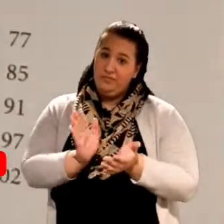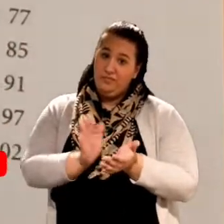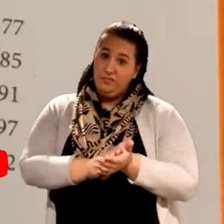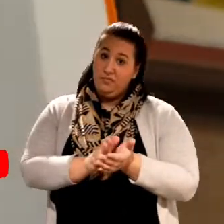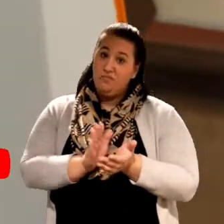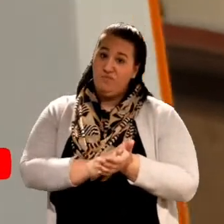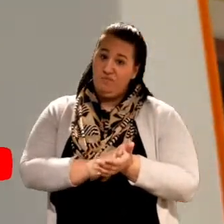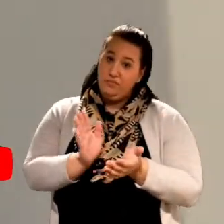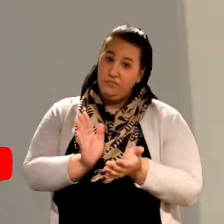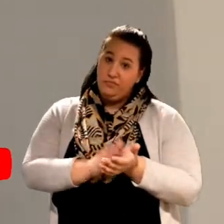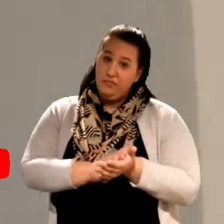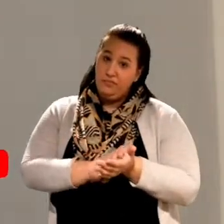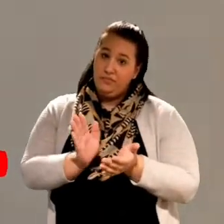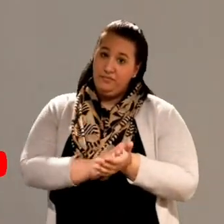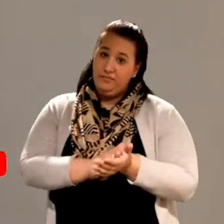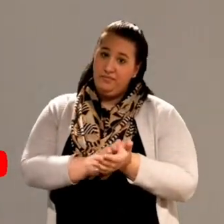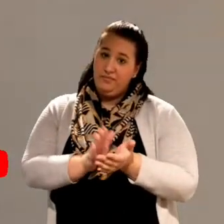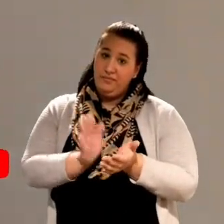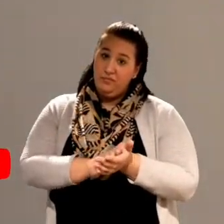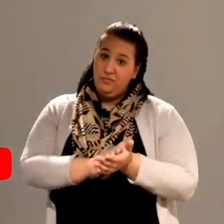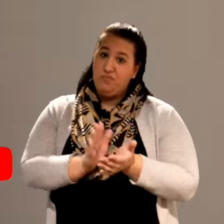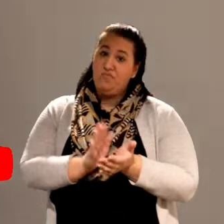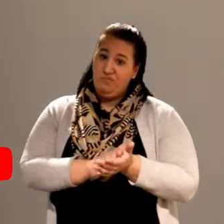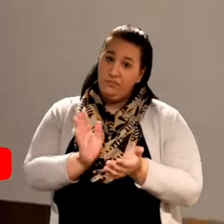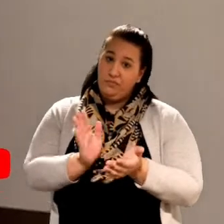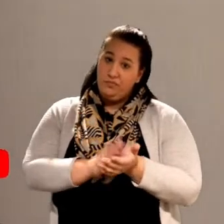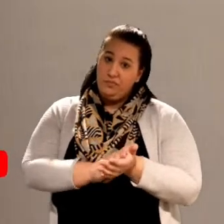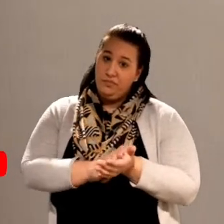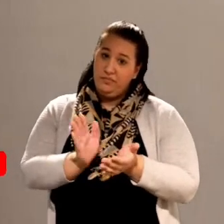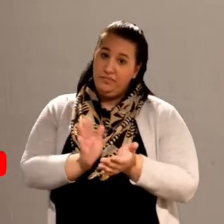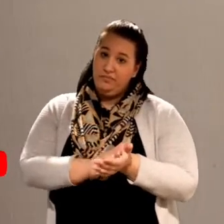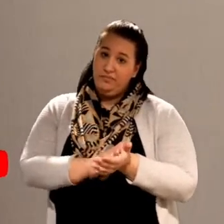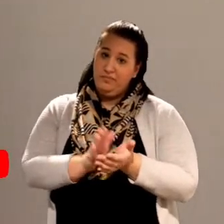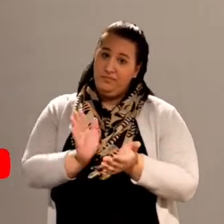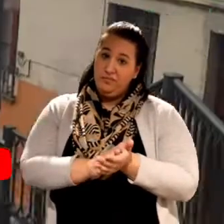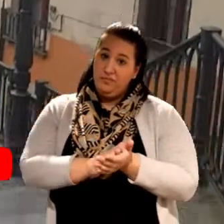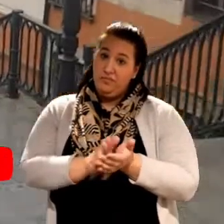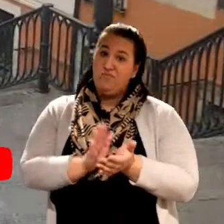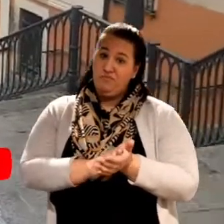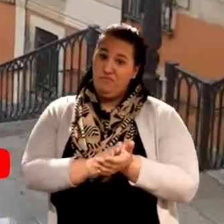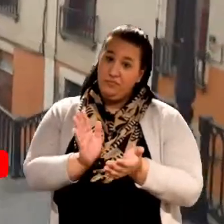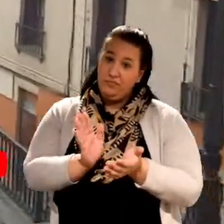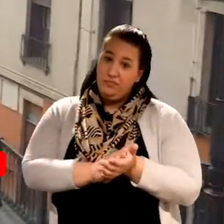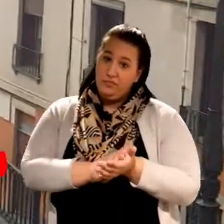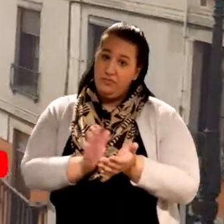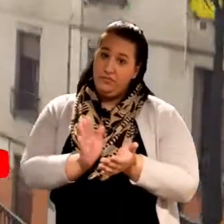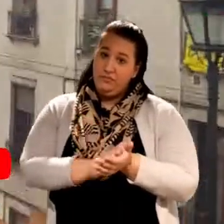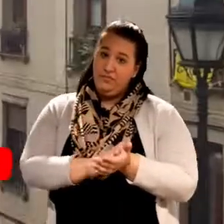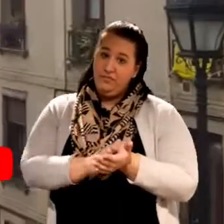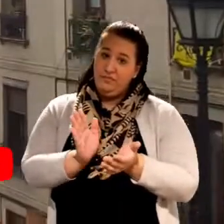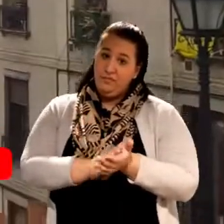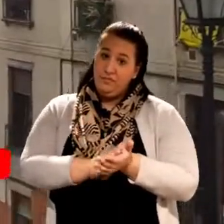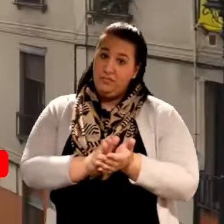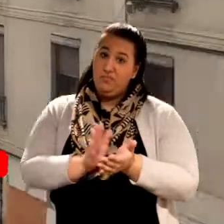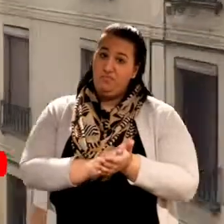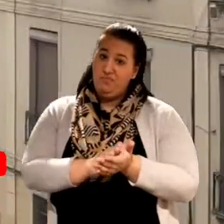son importantes para ti, las que te van a ayudar a ti a crecer a nivel familiar, social, financiero,